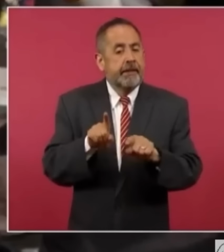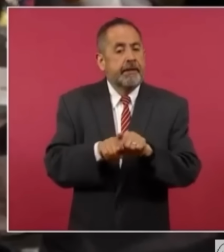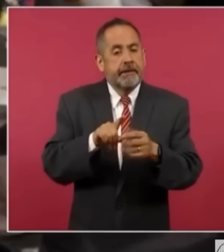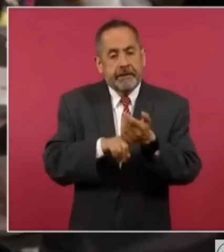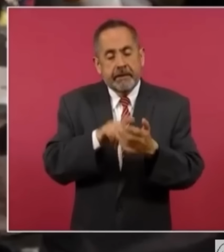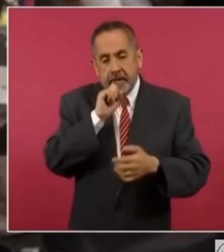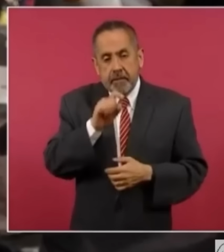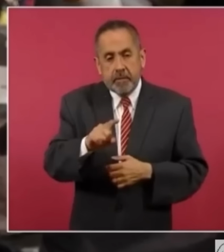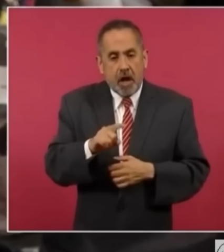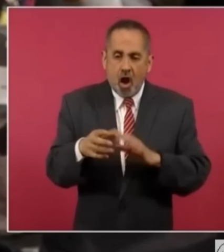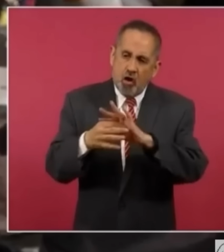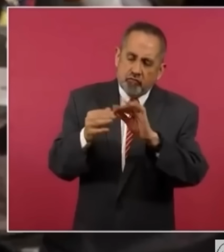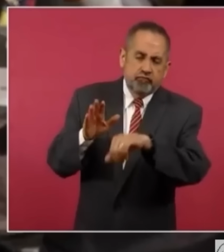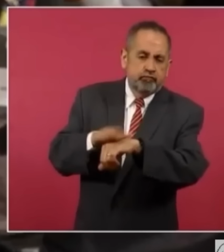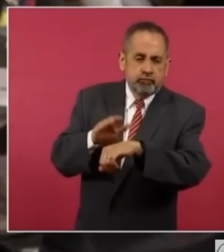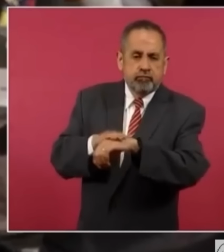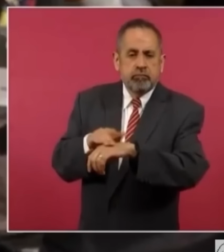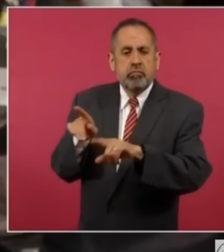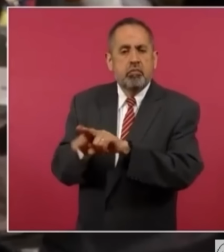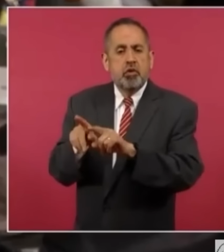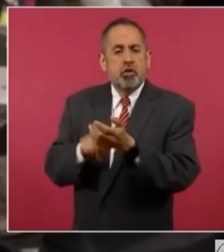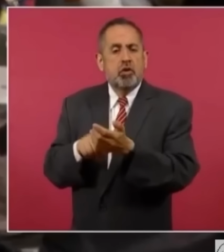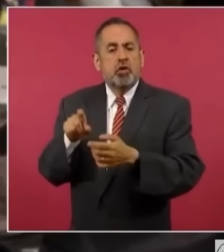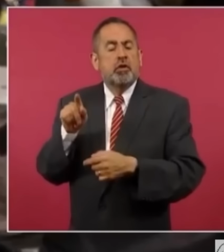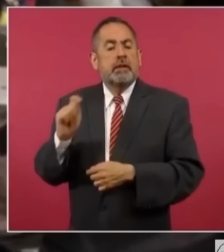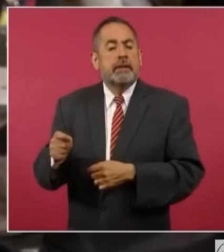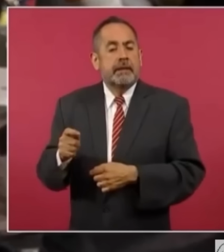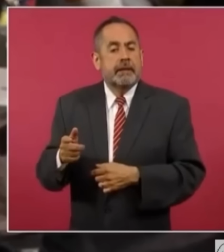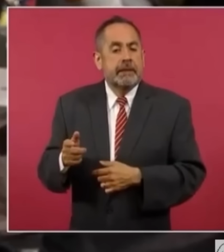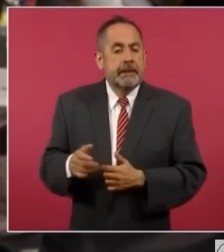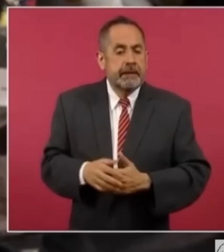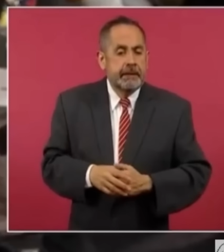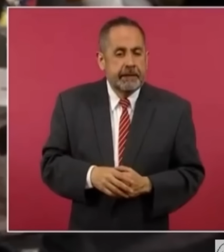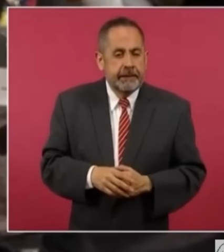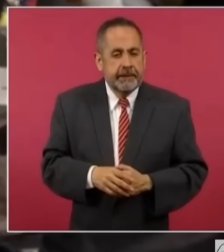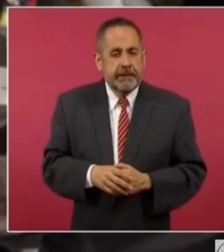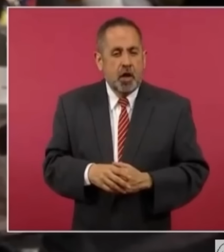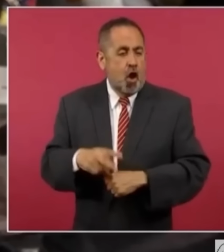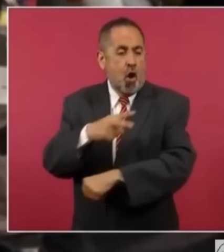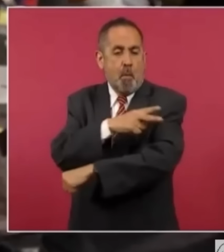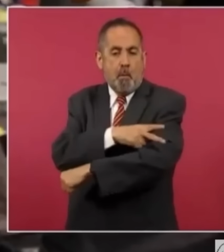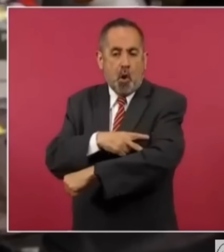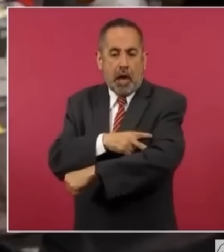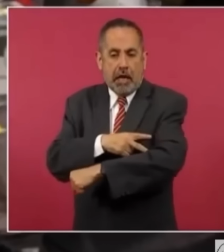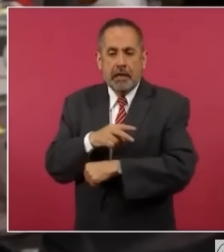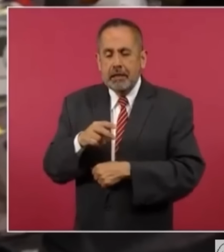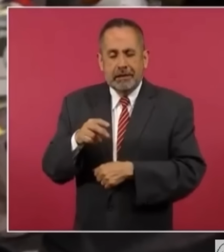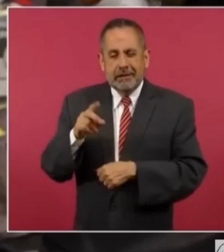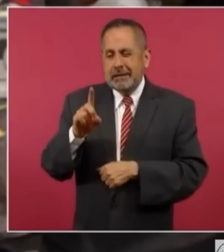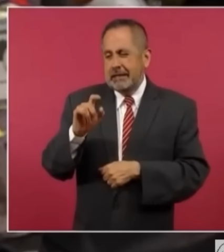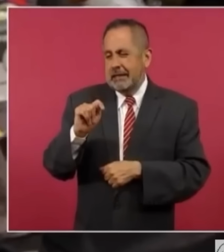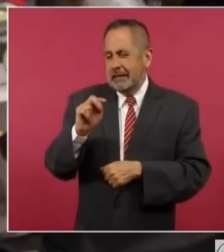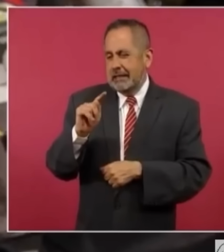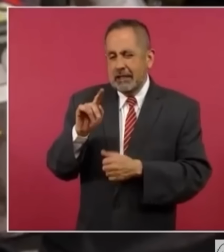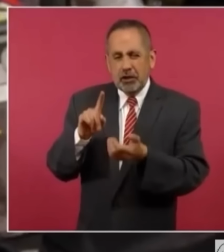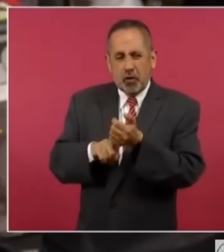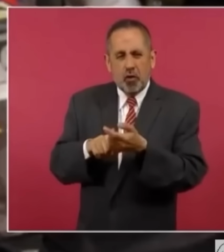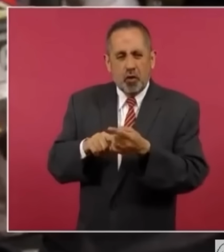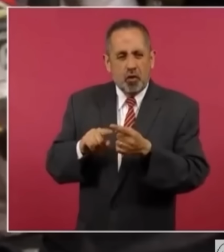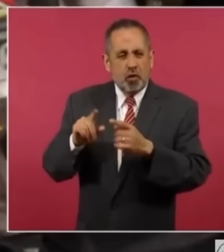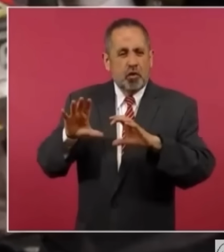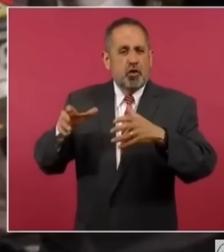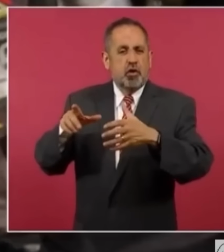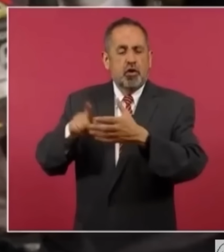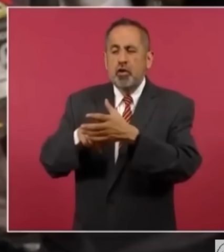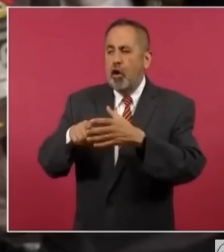una reducción en este caso, por ejemplo, en el número de vocales distritales, vocales ejecutivos de la